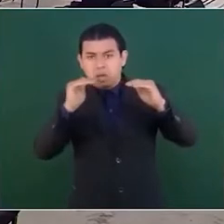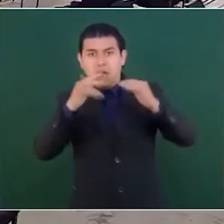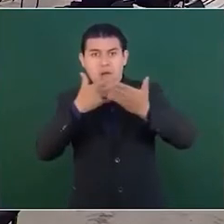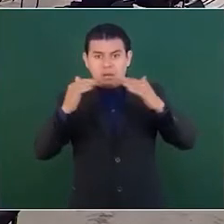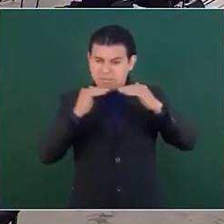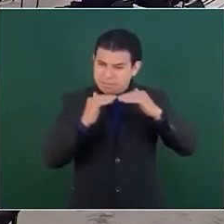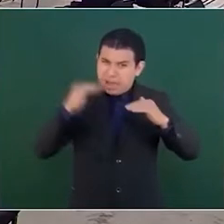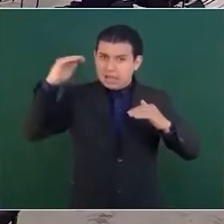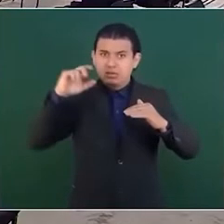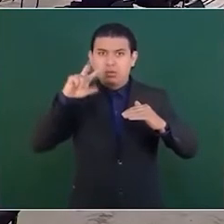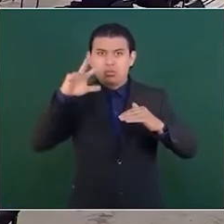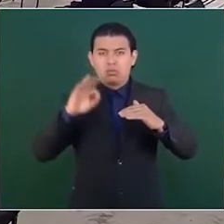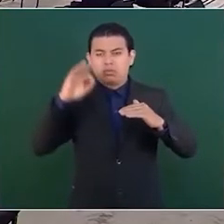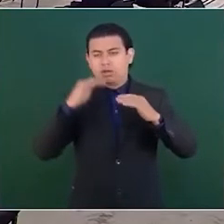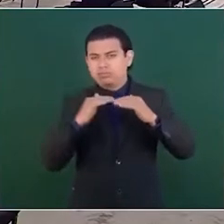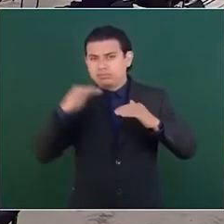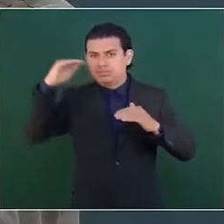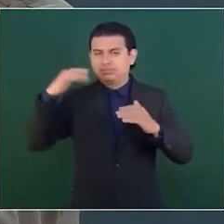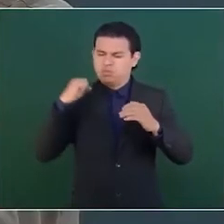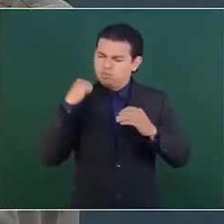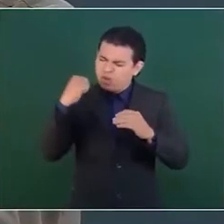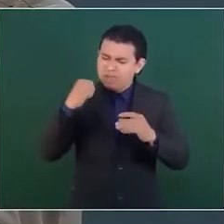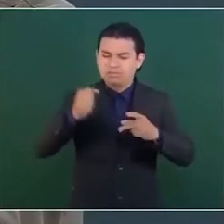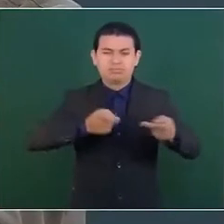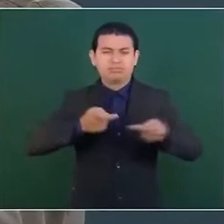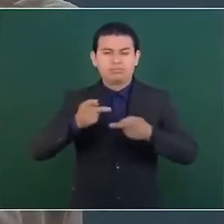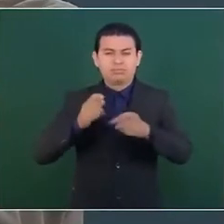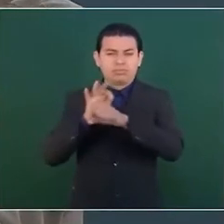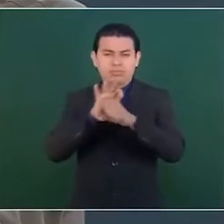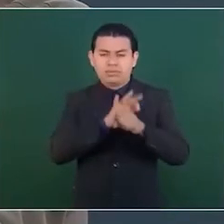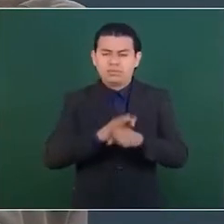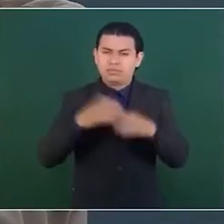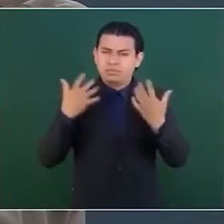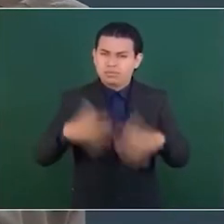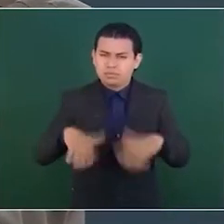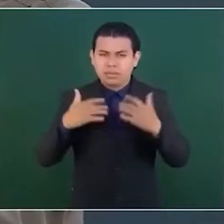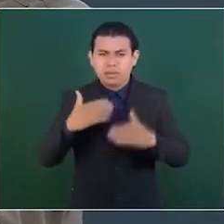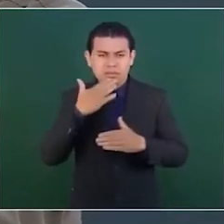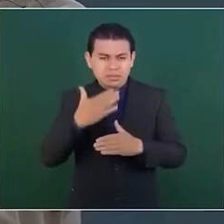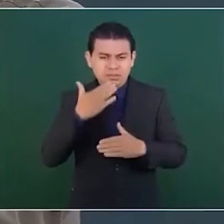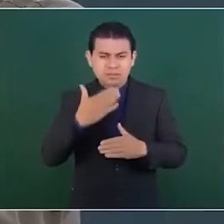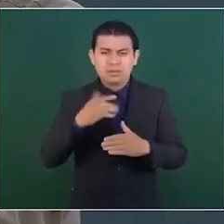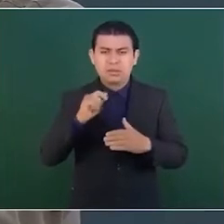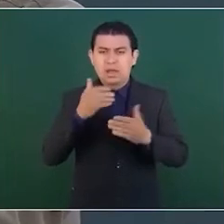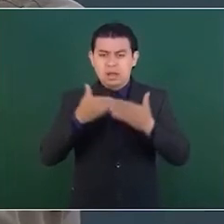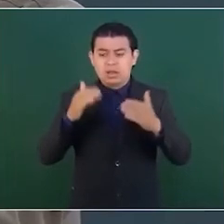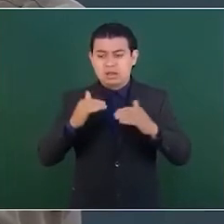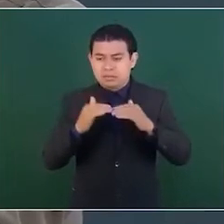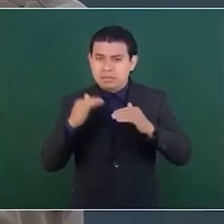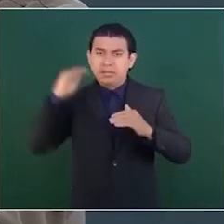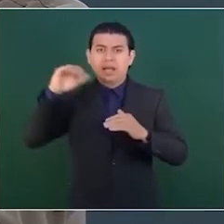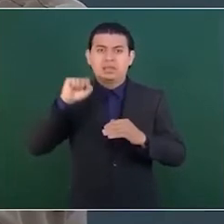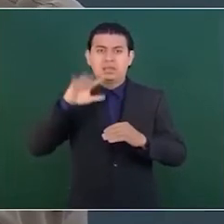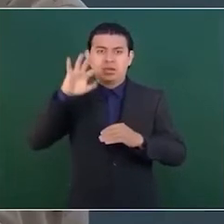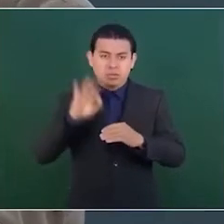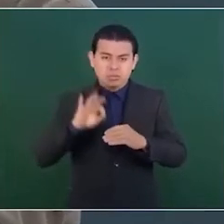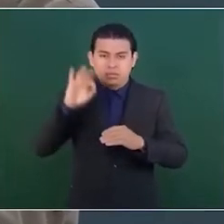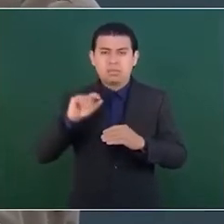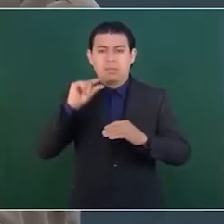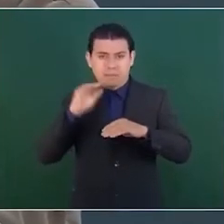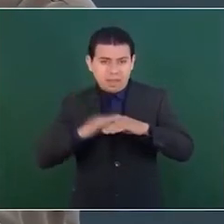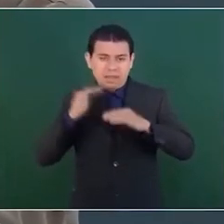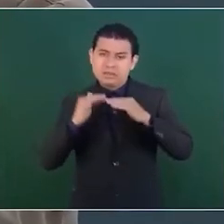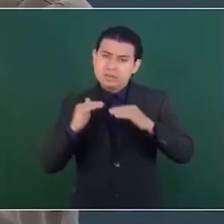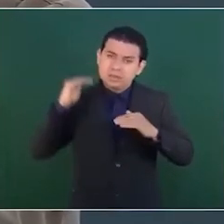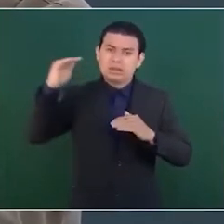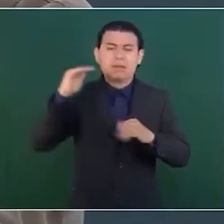del 38% de su potencial. Ahora ya las traemos en 65%. Y todavía